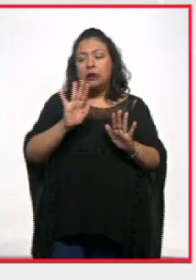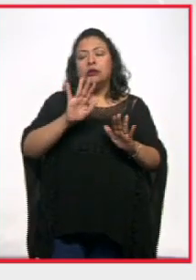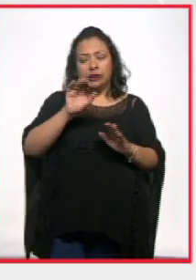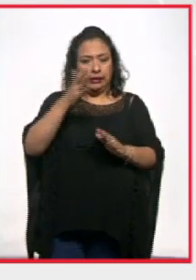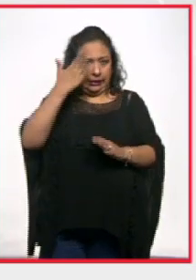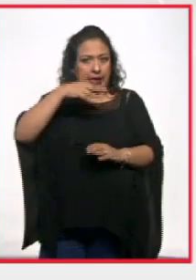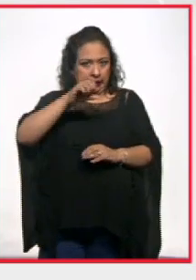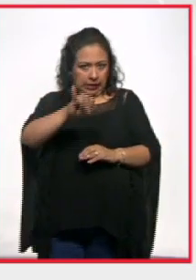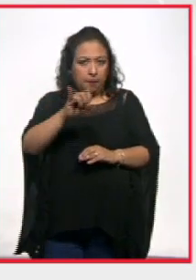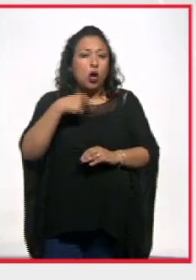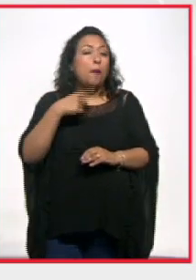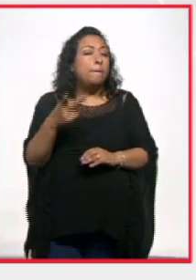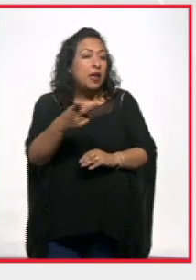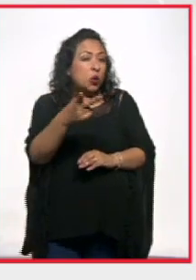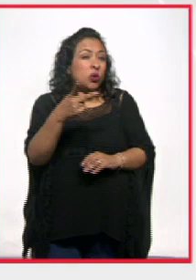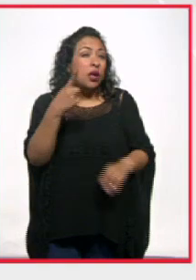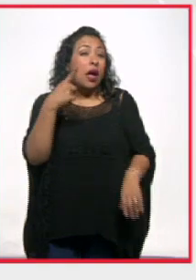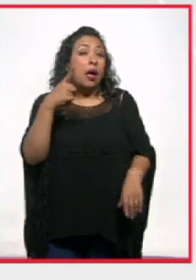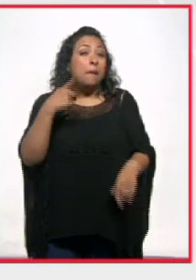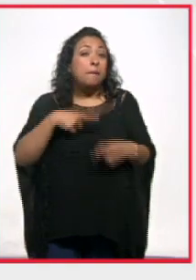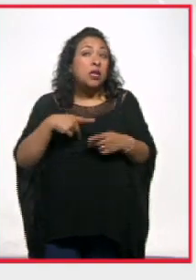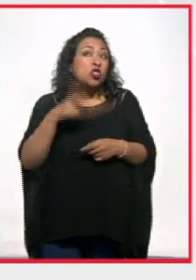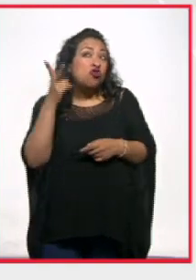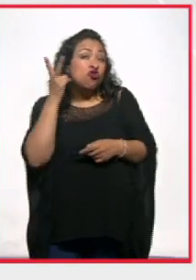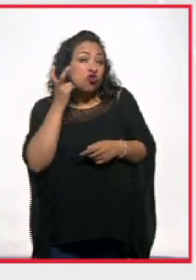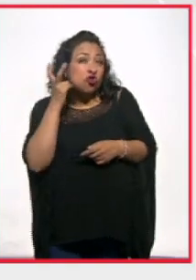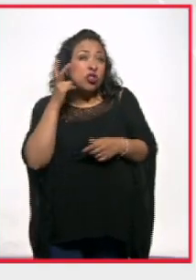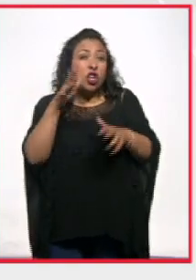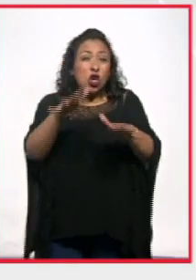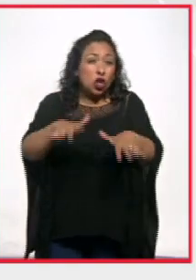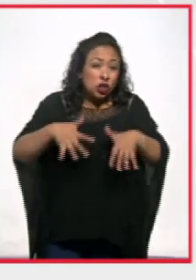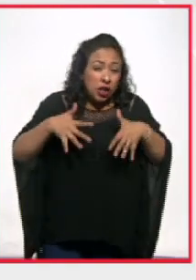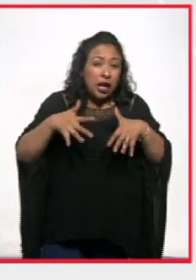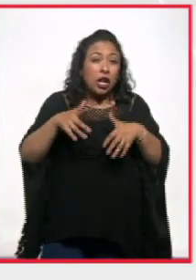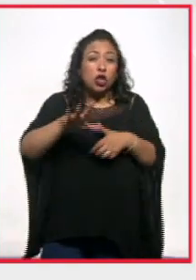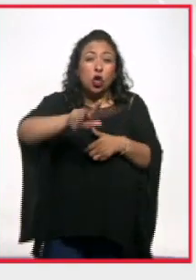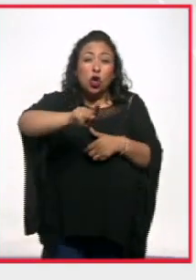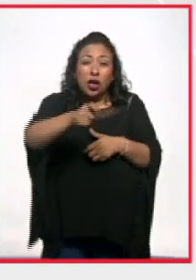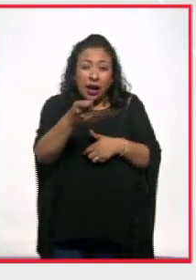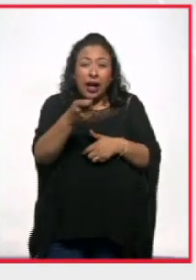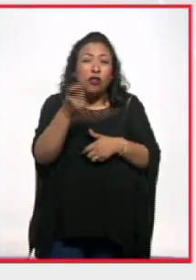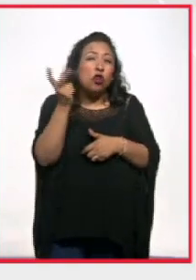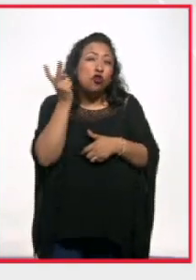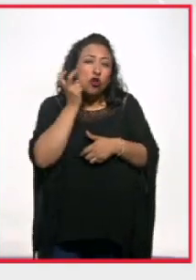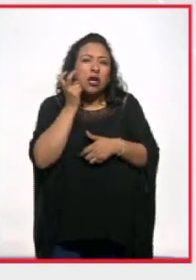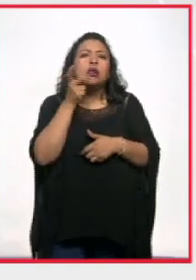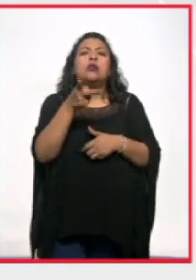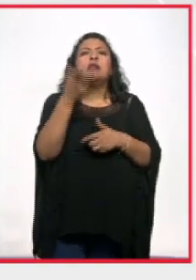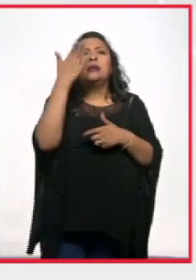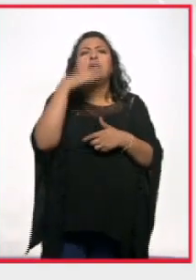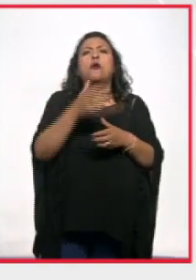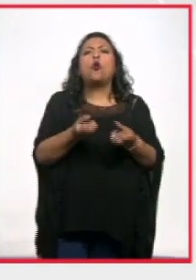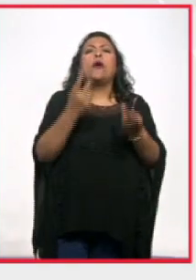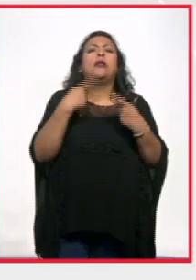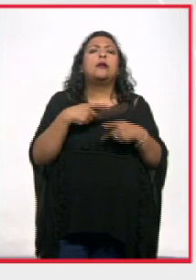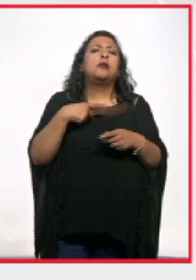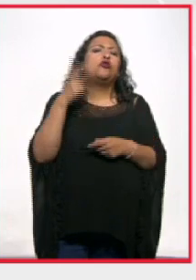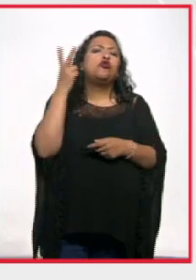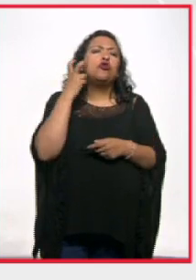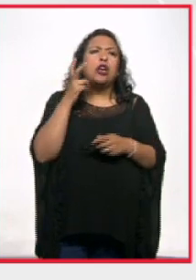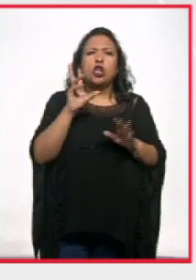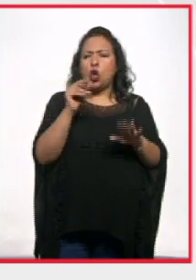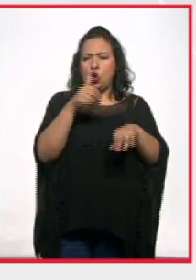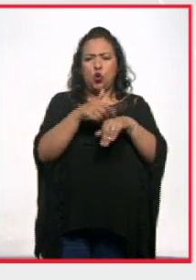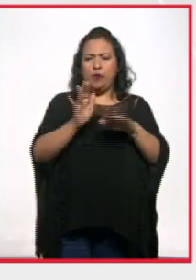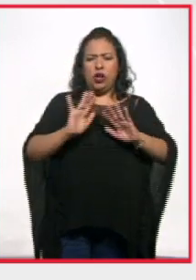es, ¿se escucha el público en concierto, ¿no?, en radio? ¿Qué sabes tú de tu audiencia? Pues mira, durante... No